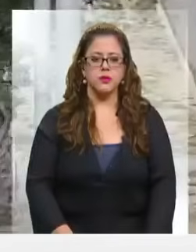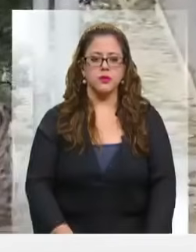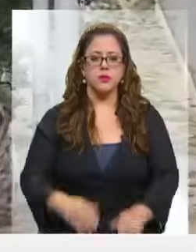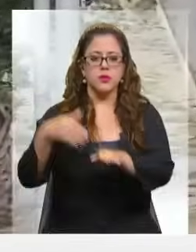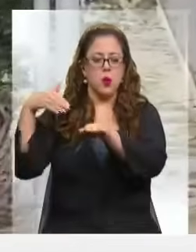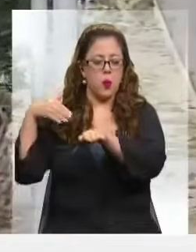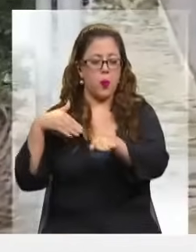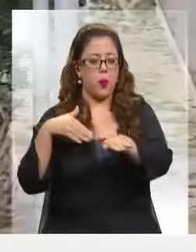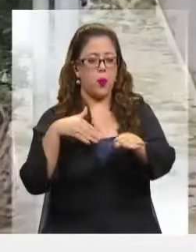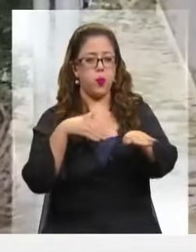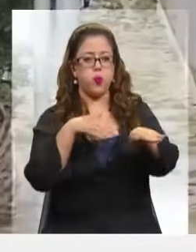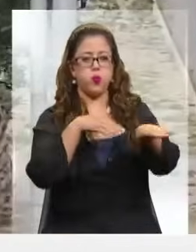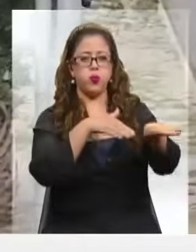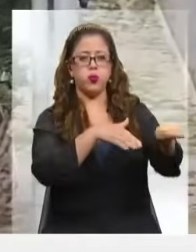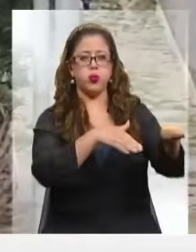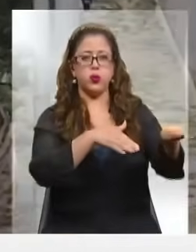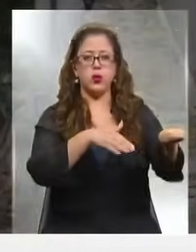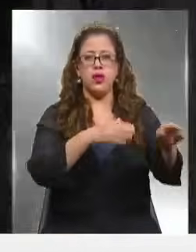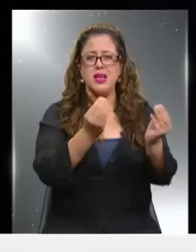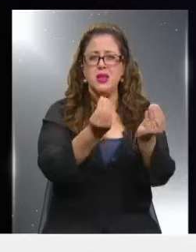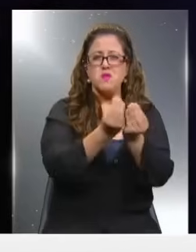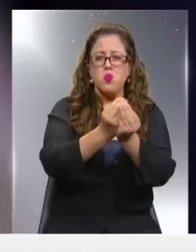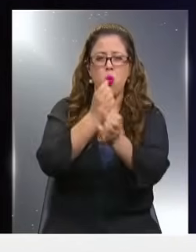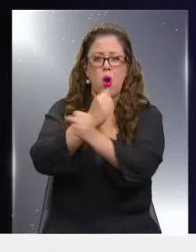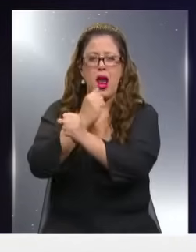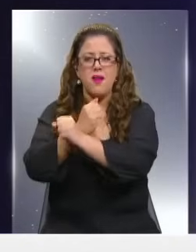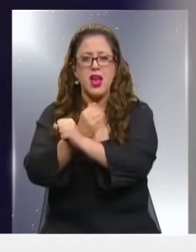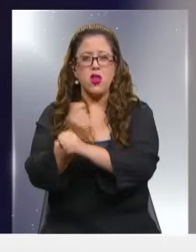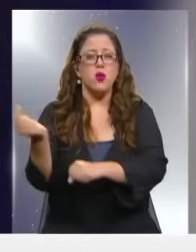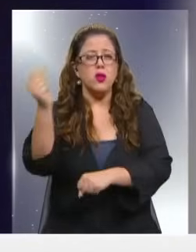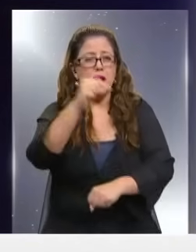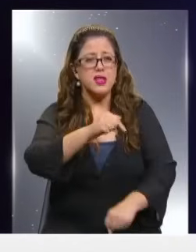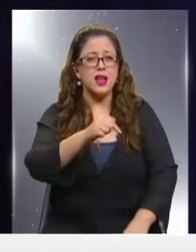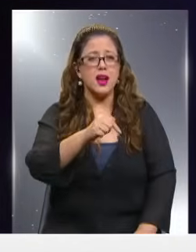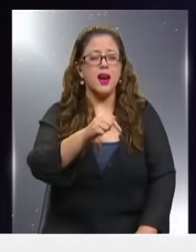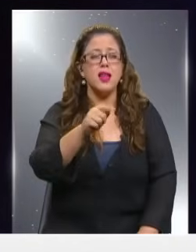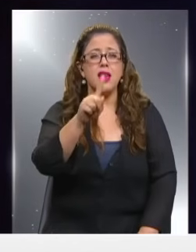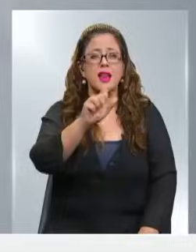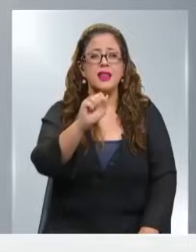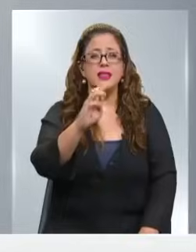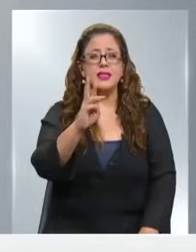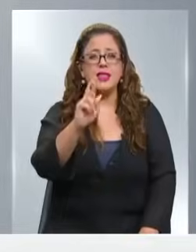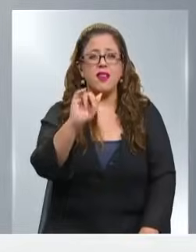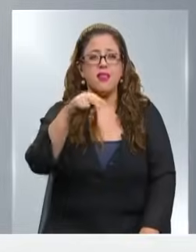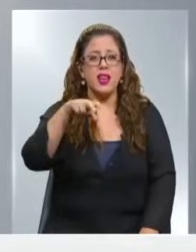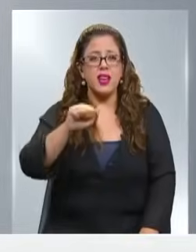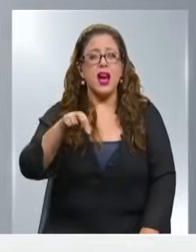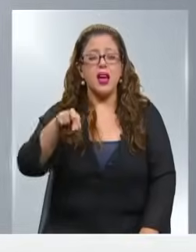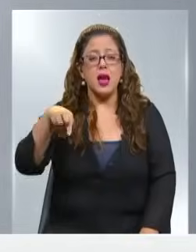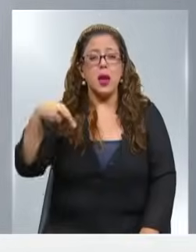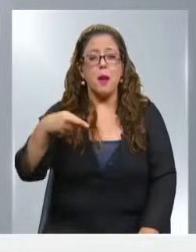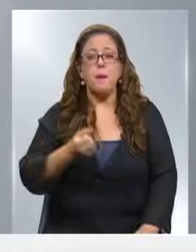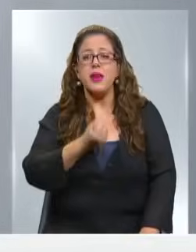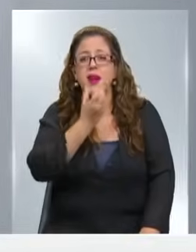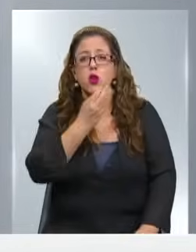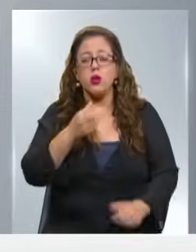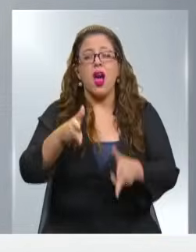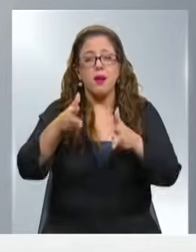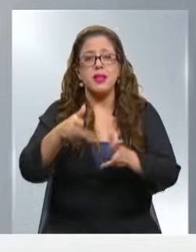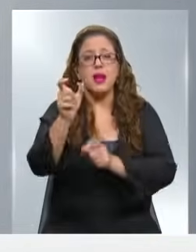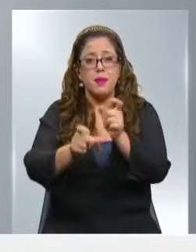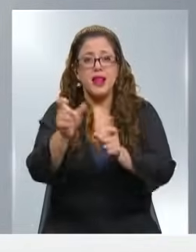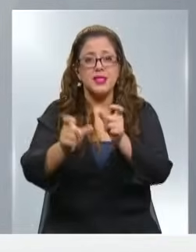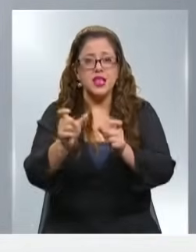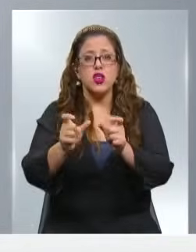Escoltada por un fuerte contingente policial, la llegada de Sabrina Durán Montero a Peñaflor sigue siendo una amenaza para los vecinos de la